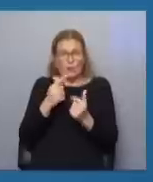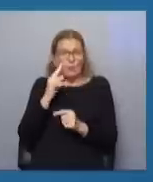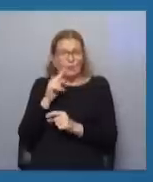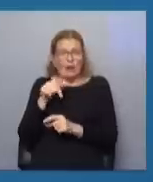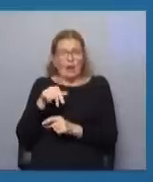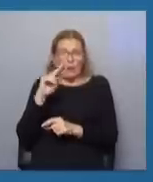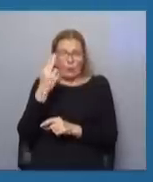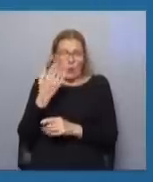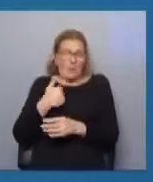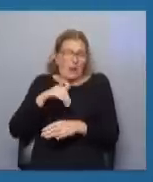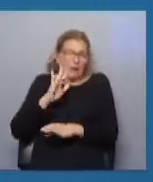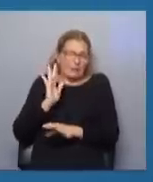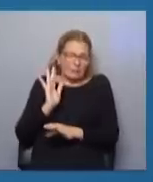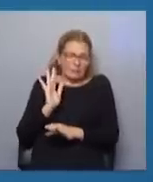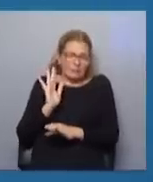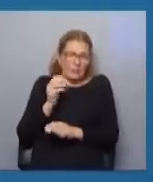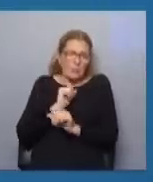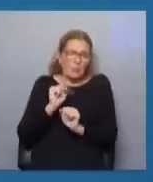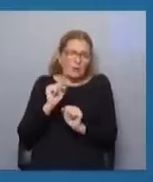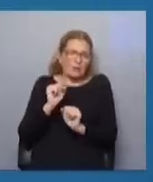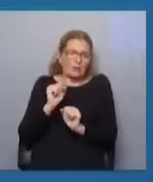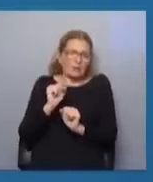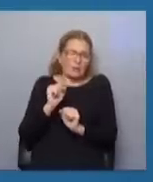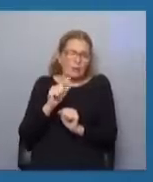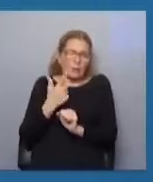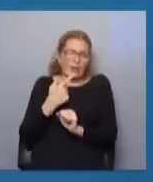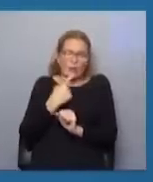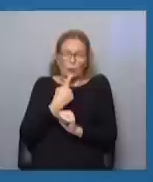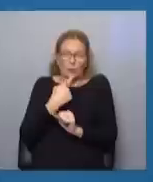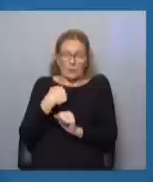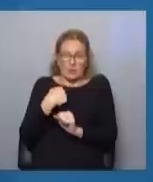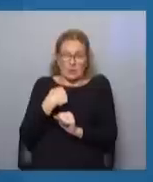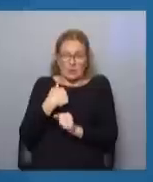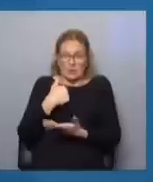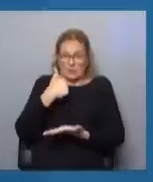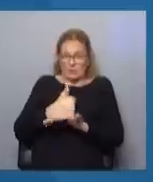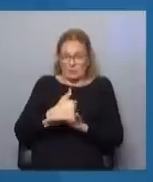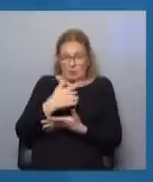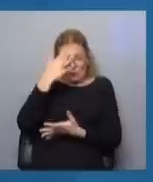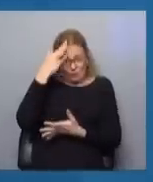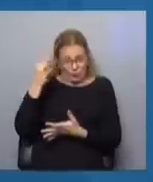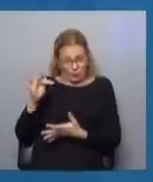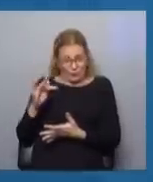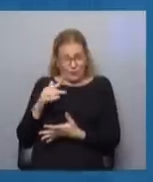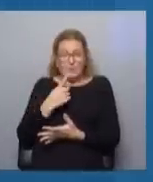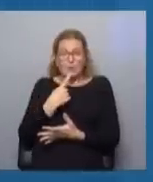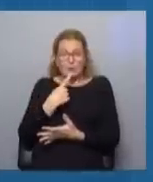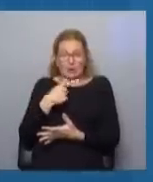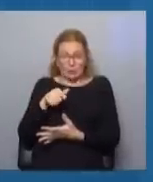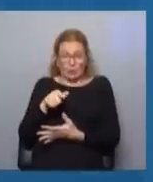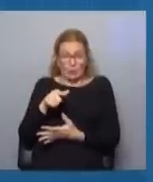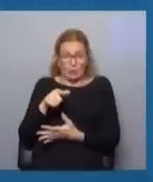sin uruguay porque puede esto es sin duda una posición filosófica y política mía pero en uruguay a su función y funciona